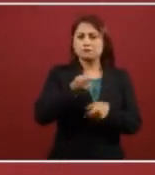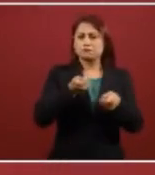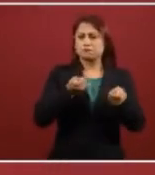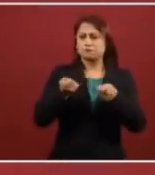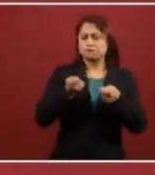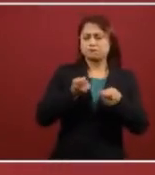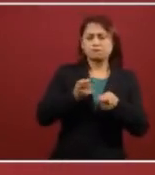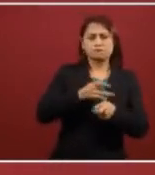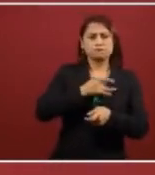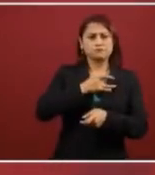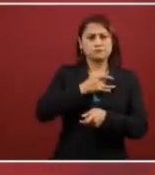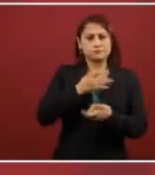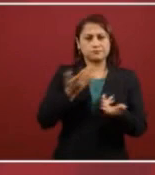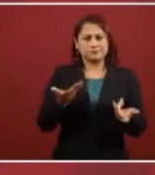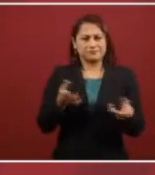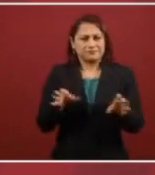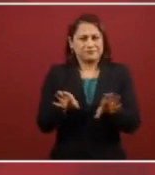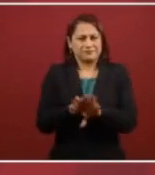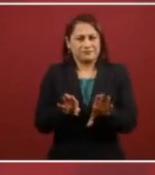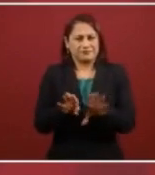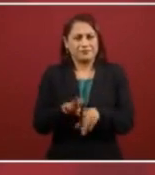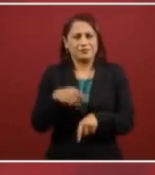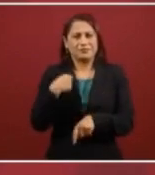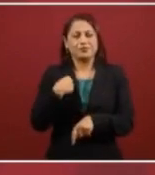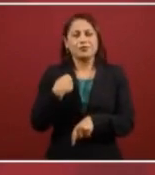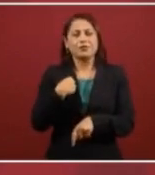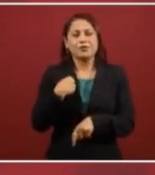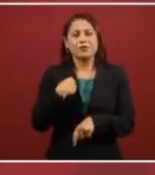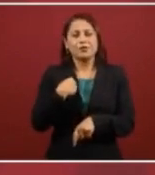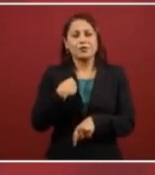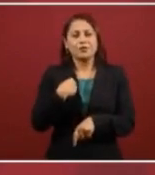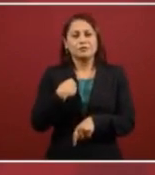be una semana, a week